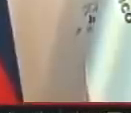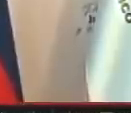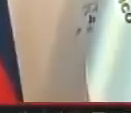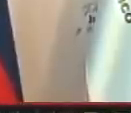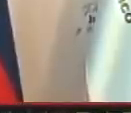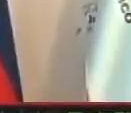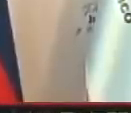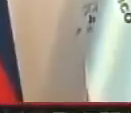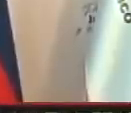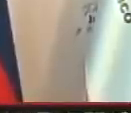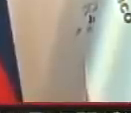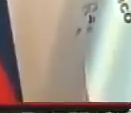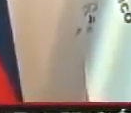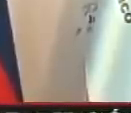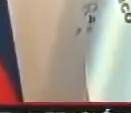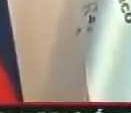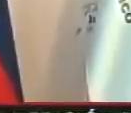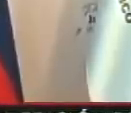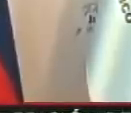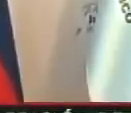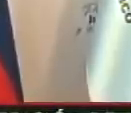en los anteriores siempre,